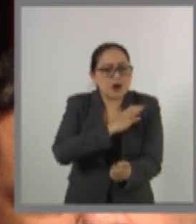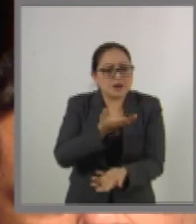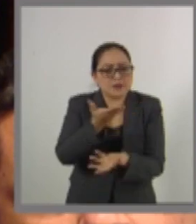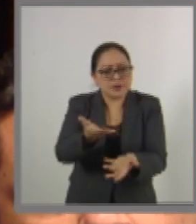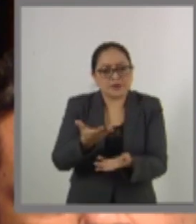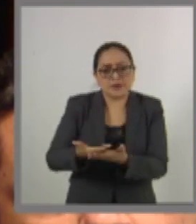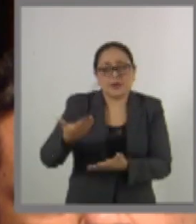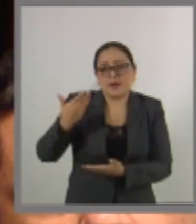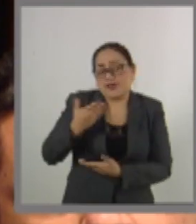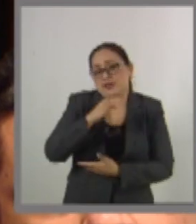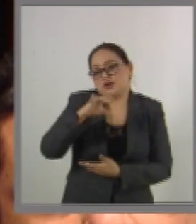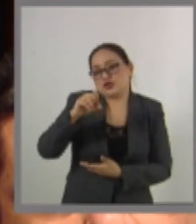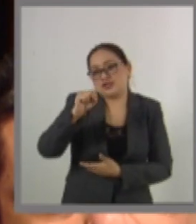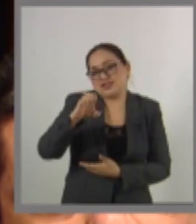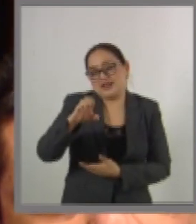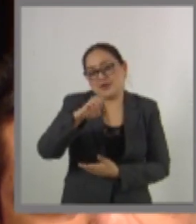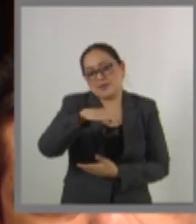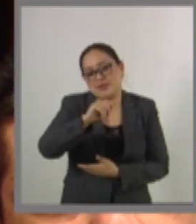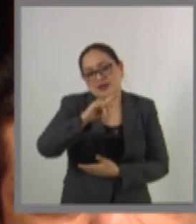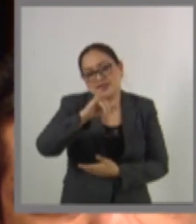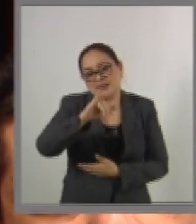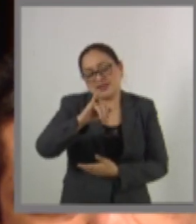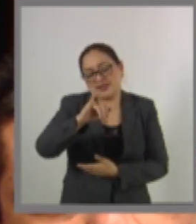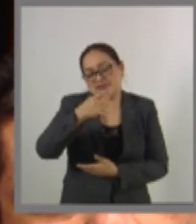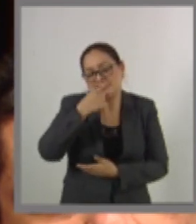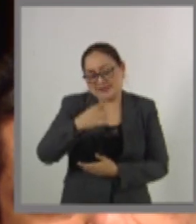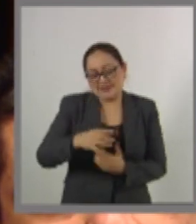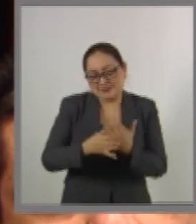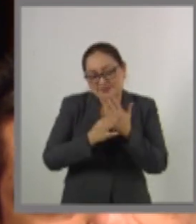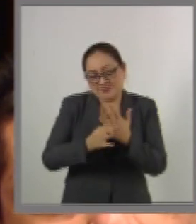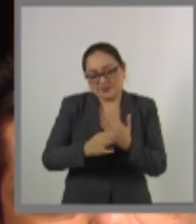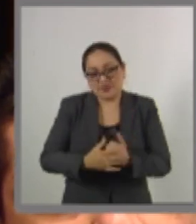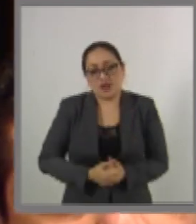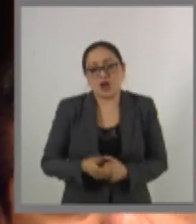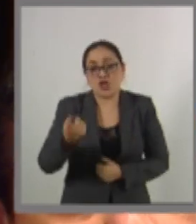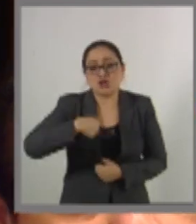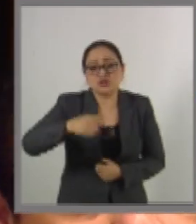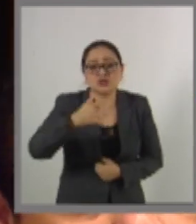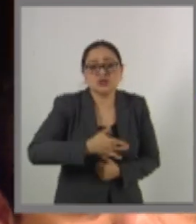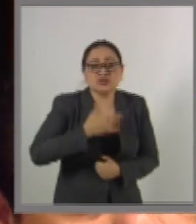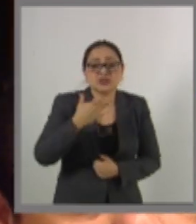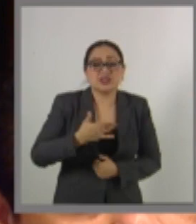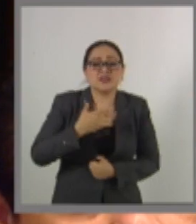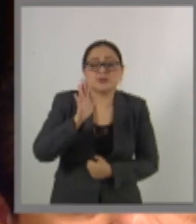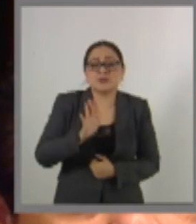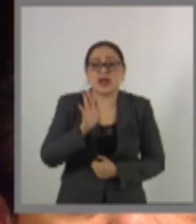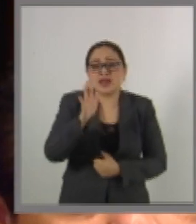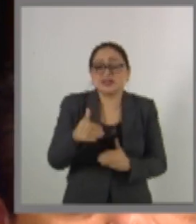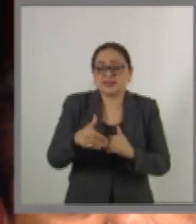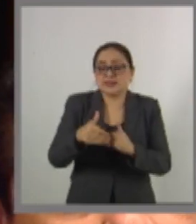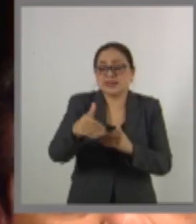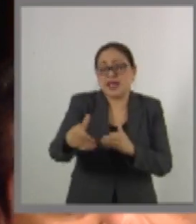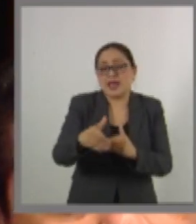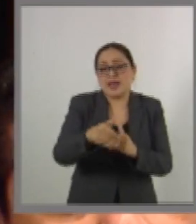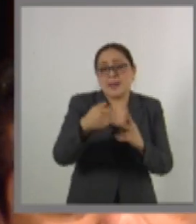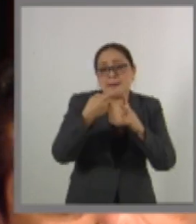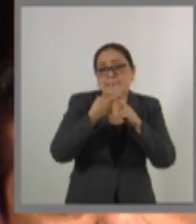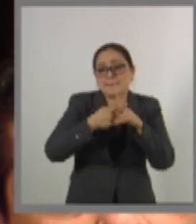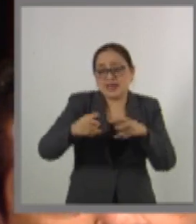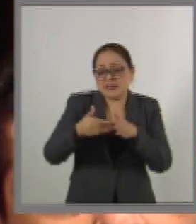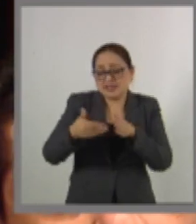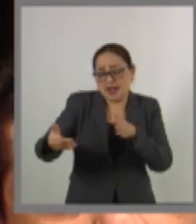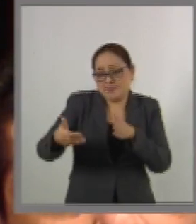José Martí. Y no es que estemos nostálgicos porque empieza el principio del fin de un